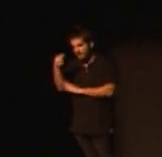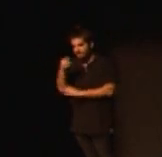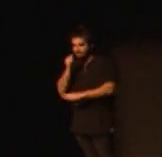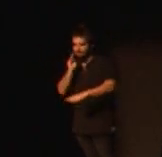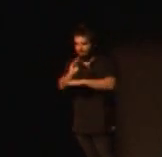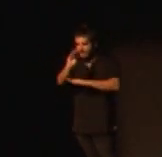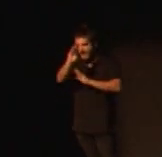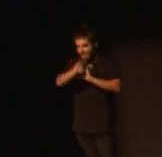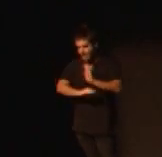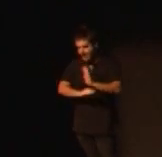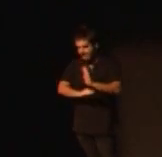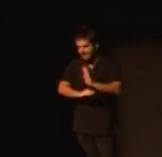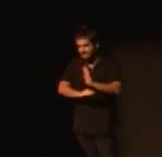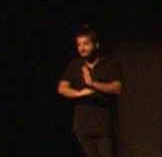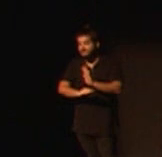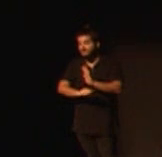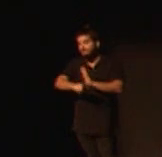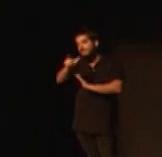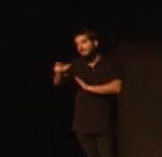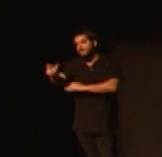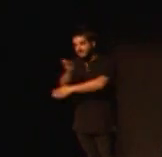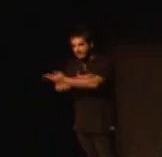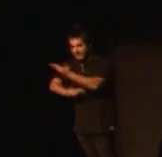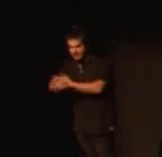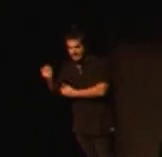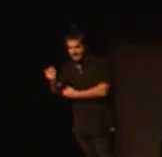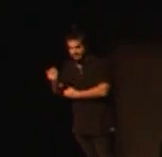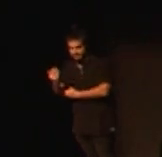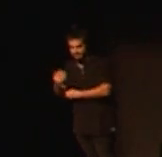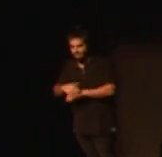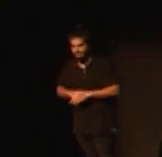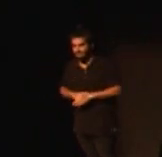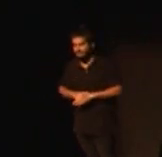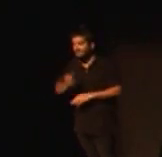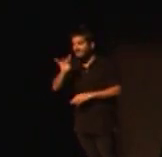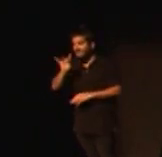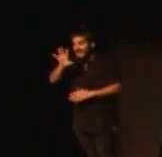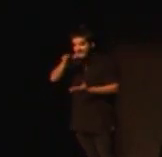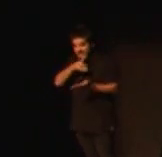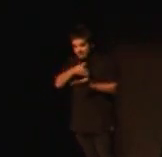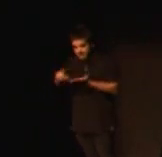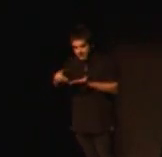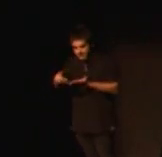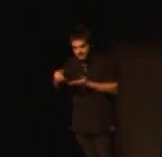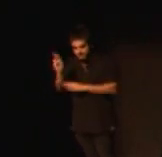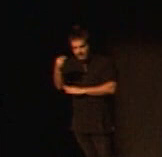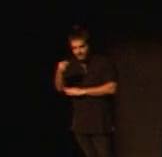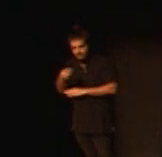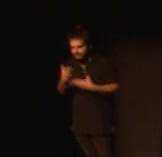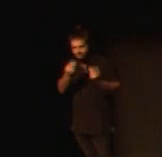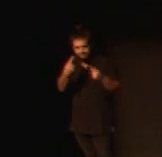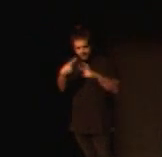empleo para personas con discapacidad, el 40% de nuestra política de fomento del empleo. Bueno, estas cosas y tantas